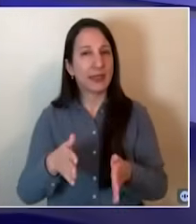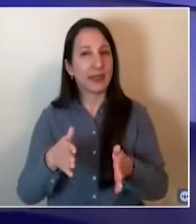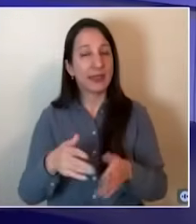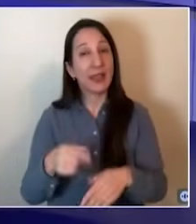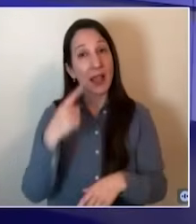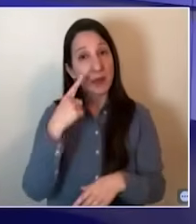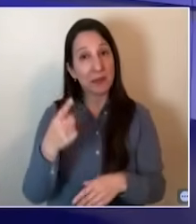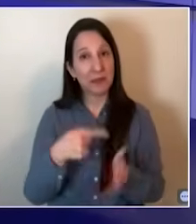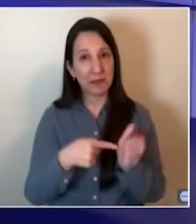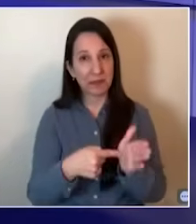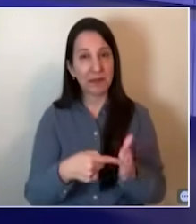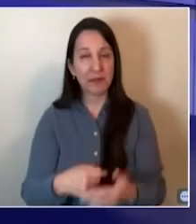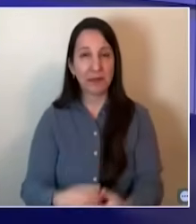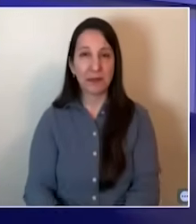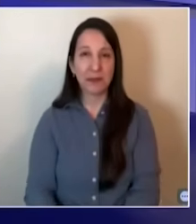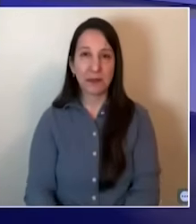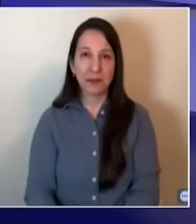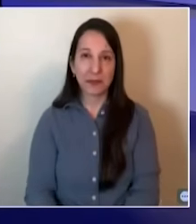continuación.